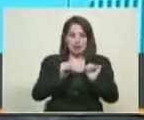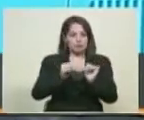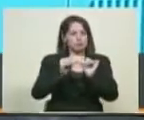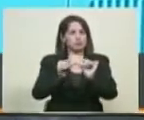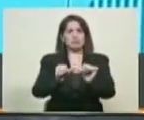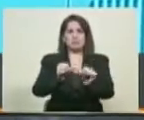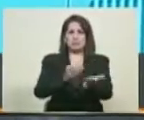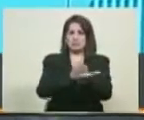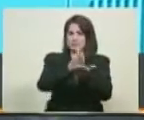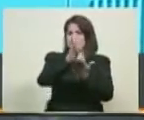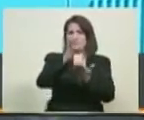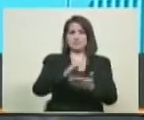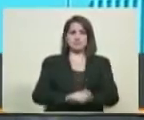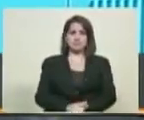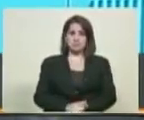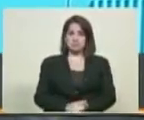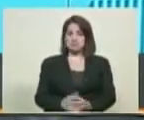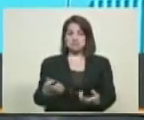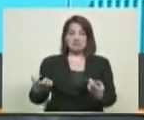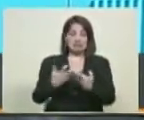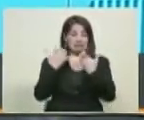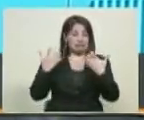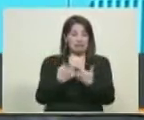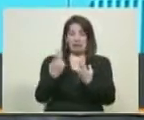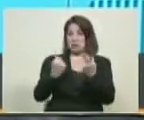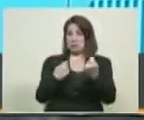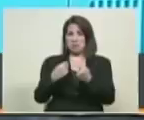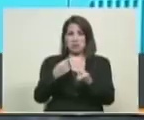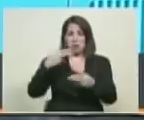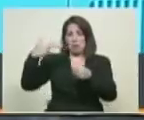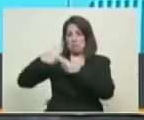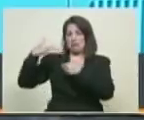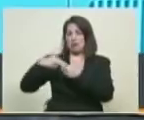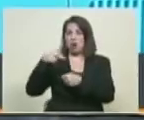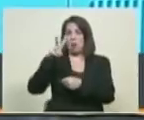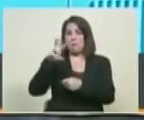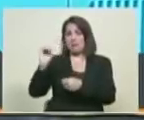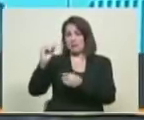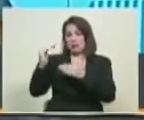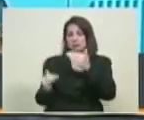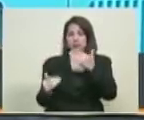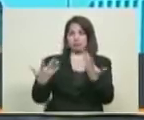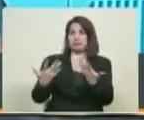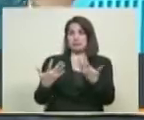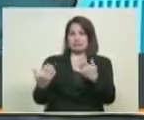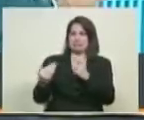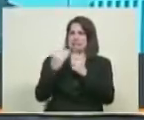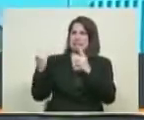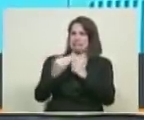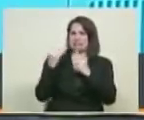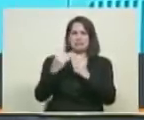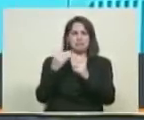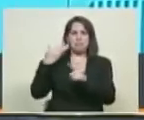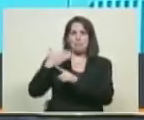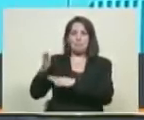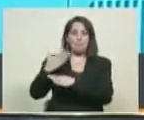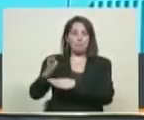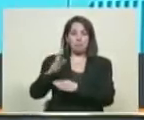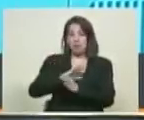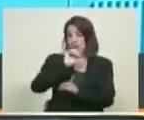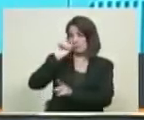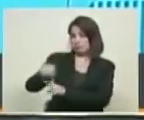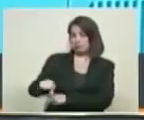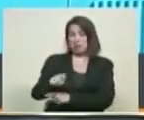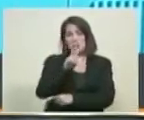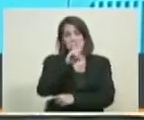ustedes, con guerra económica, con petróleo a 20, con ataques, con lo que sea, llegamos a la meta de 2 millones. Y